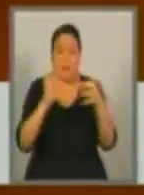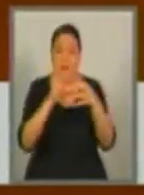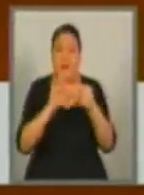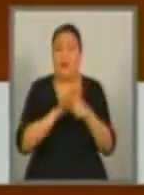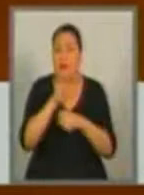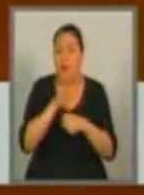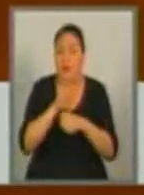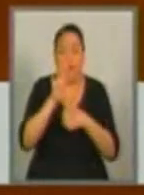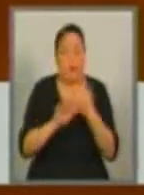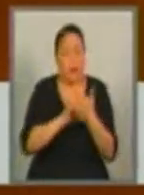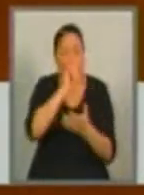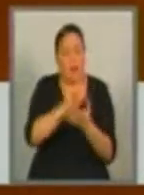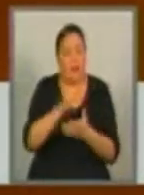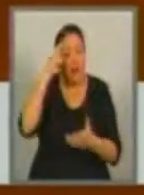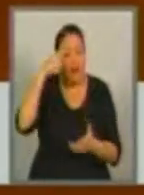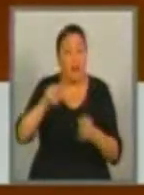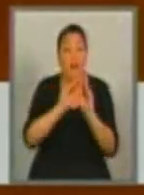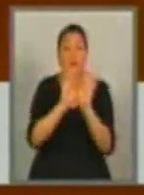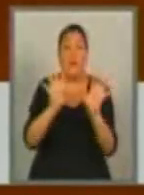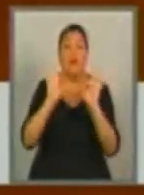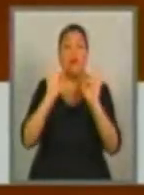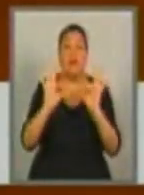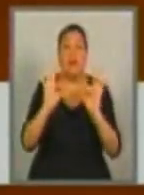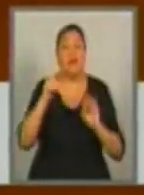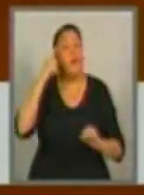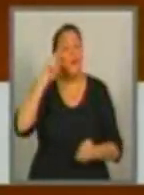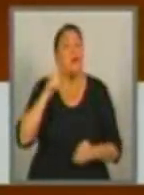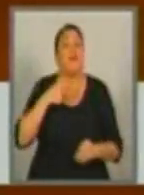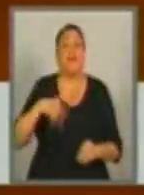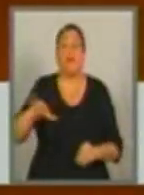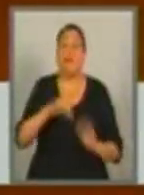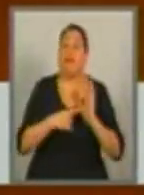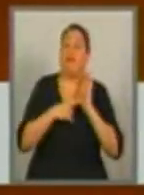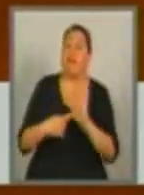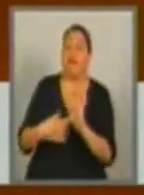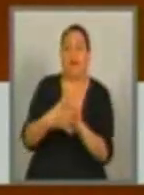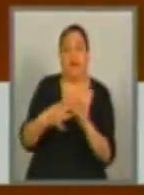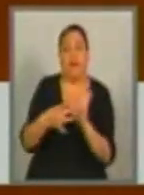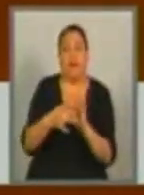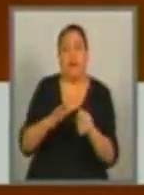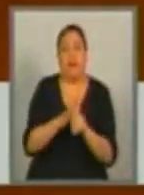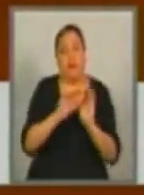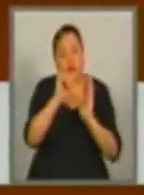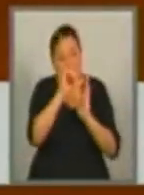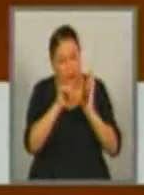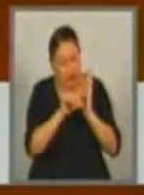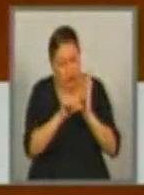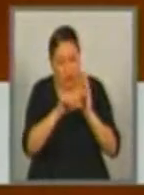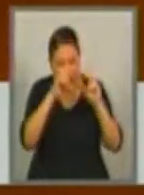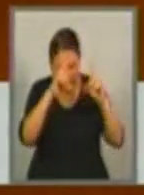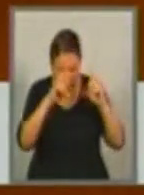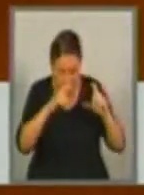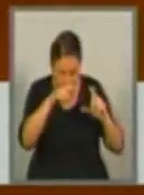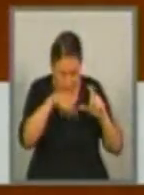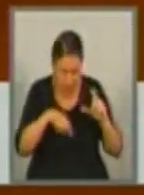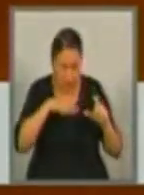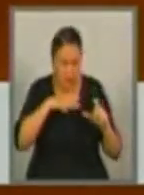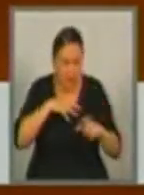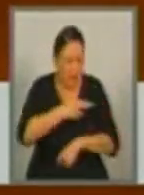de la transparencia y la rendición de cuentas, ya que incluye mecanismos suficientes para